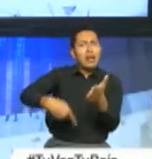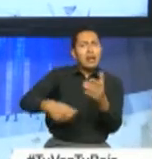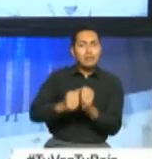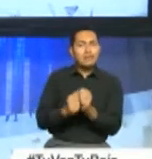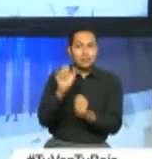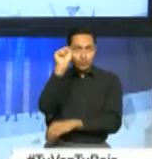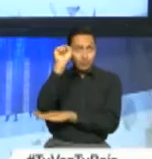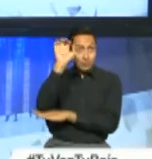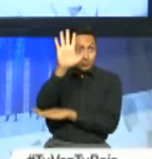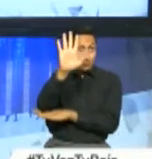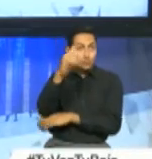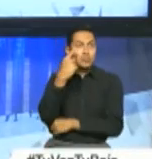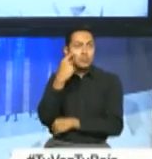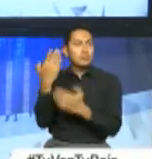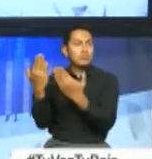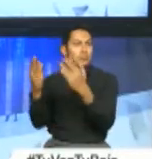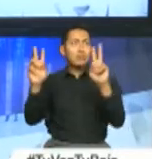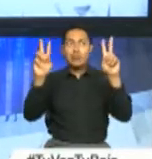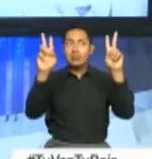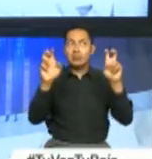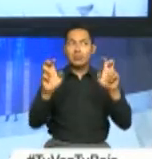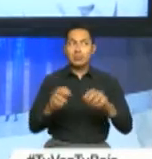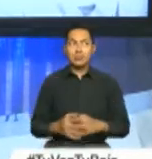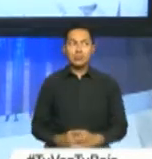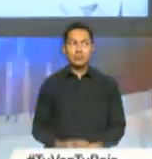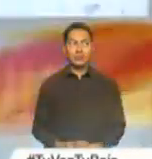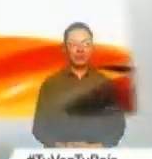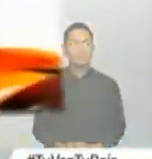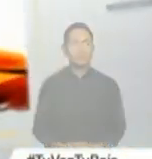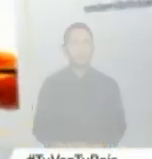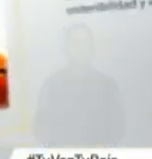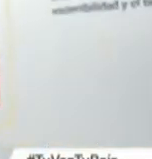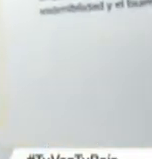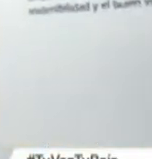reportaje abordamos este tema. Veamos de qué se trata.